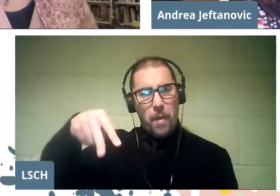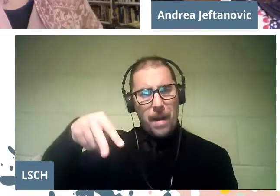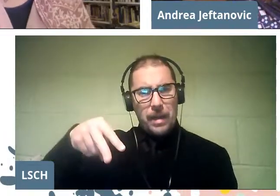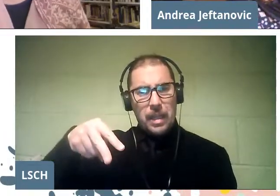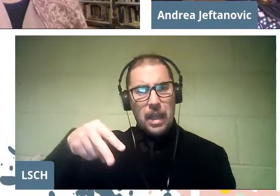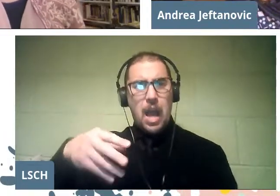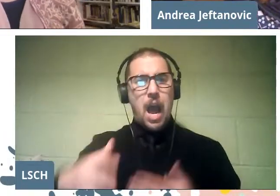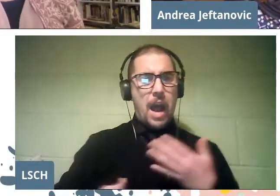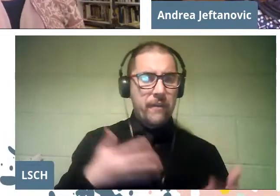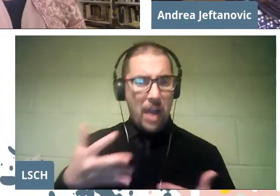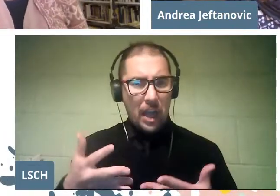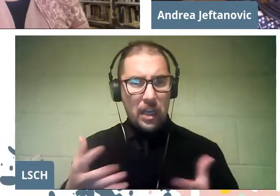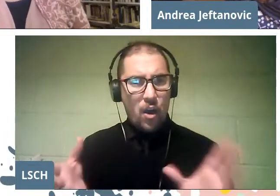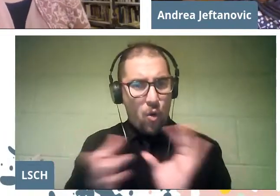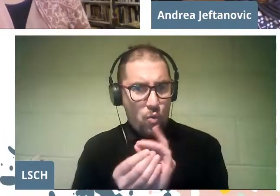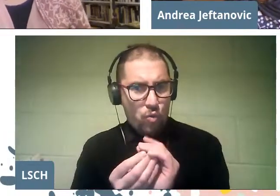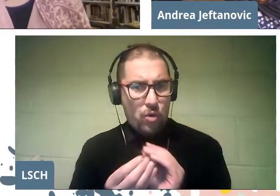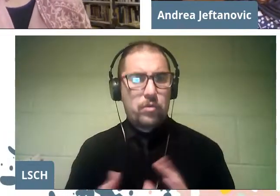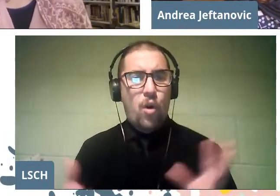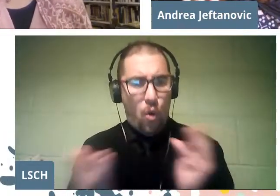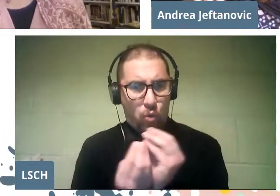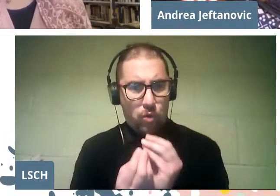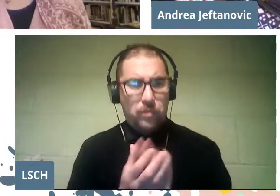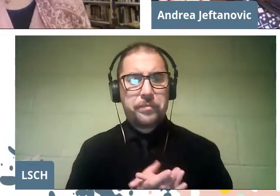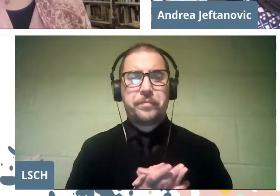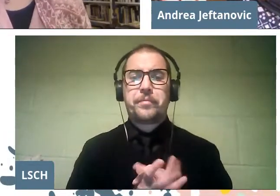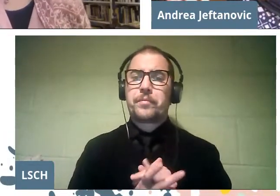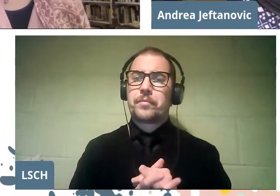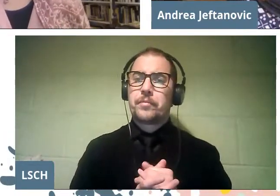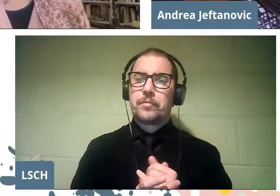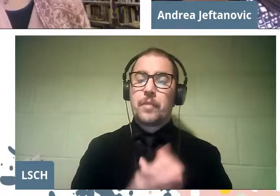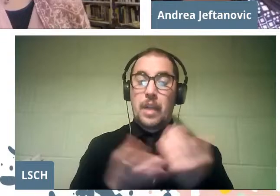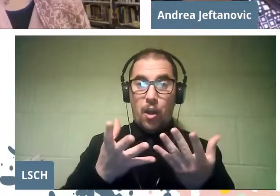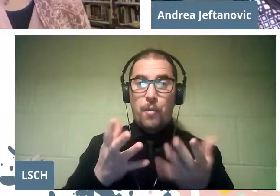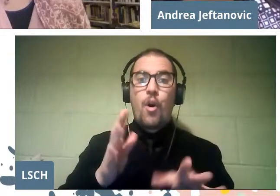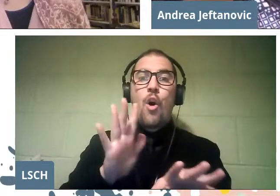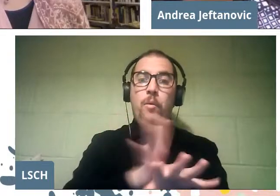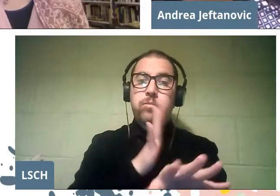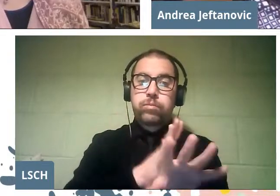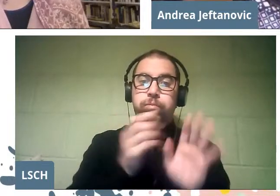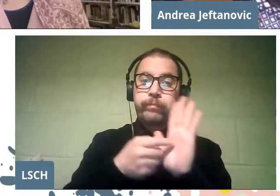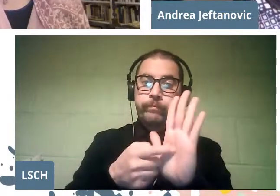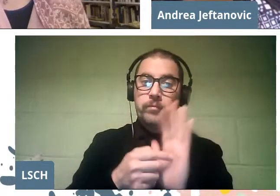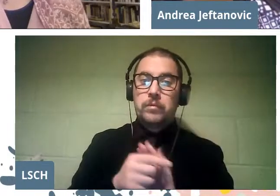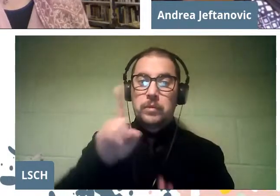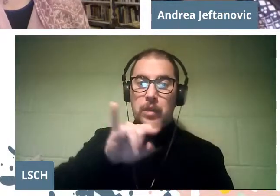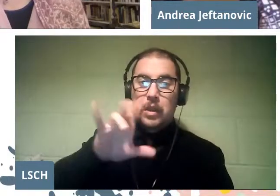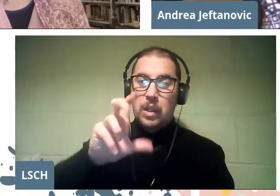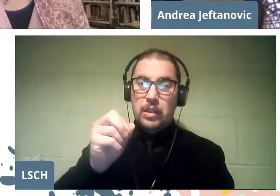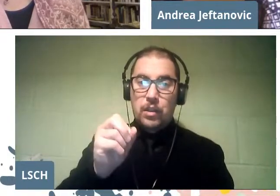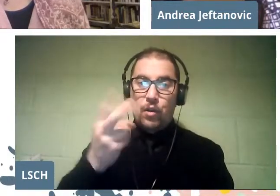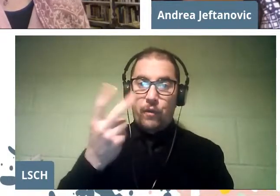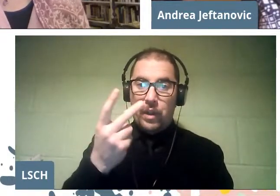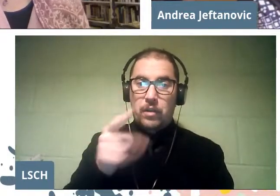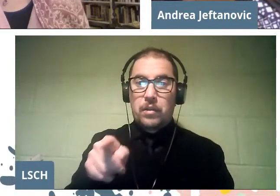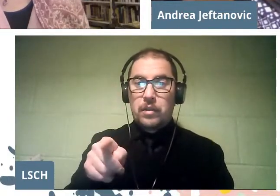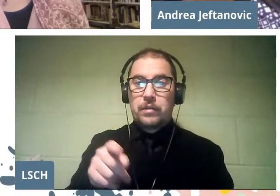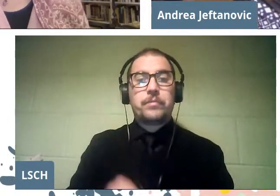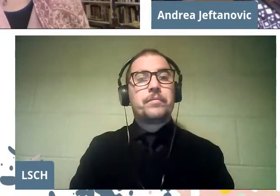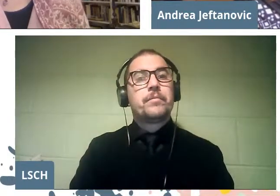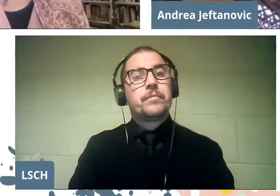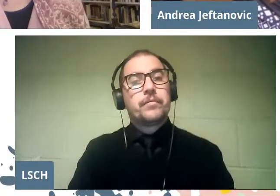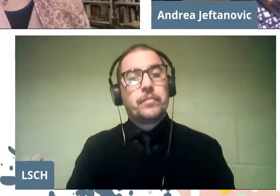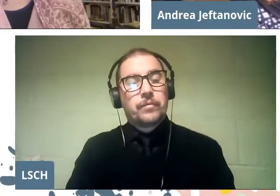coreografía, justamente esta performance emblemática, ¿verdad?, del siglo XXI, como fue el de Las Tesis.